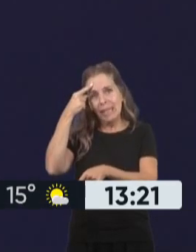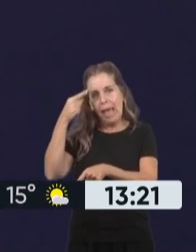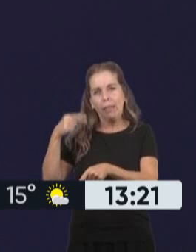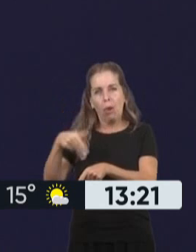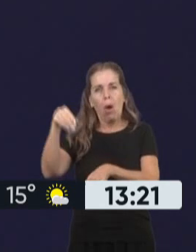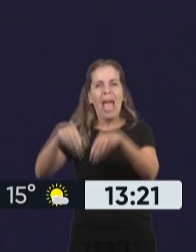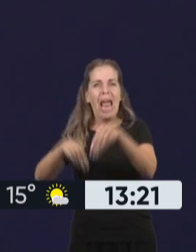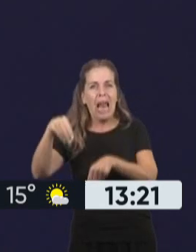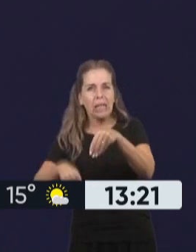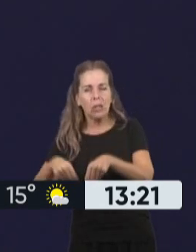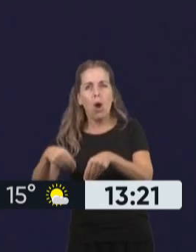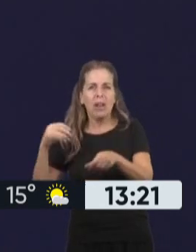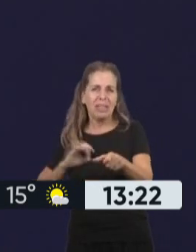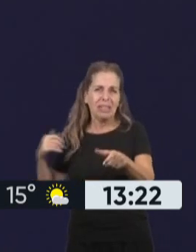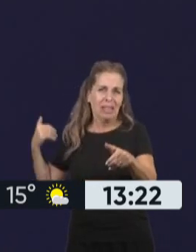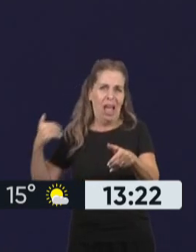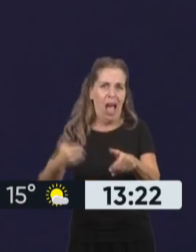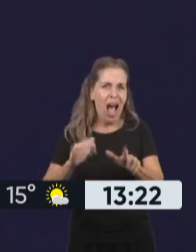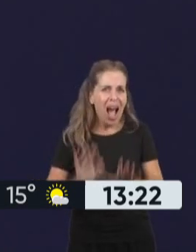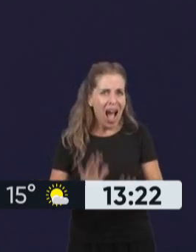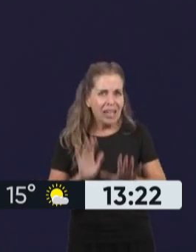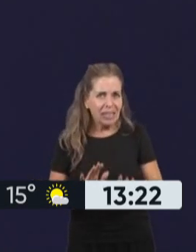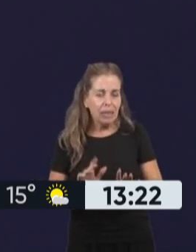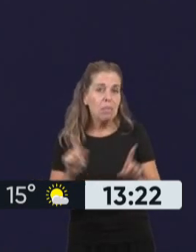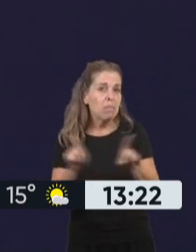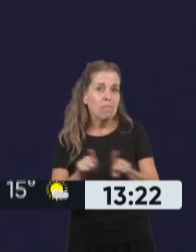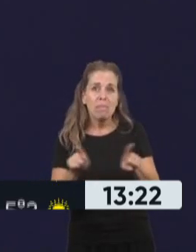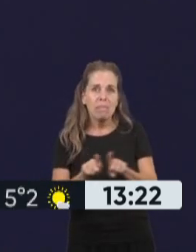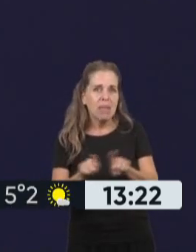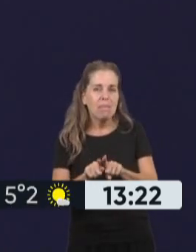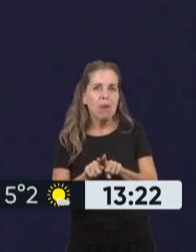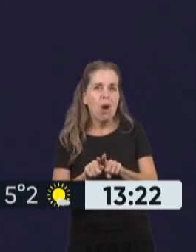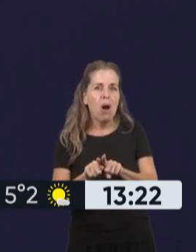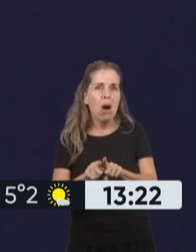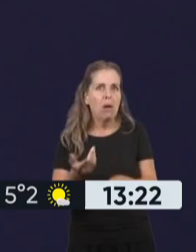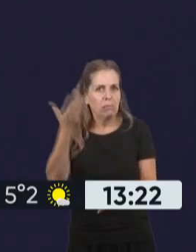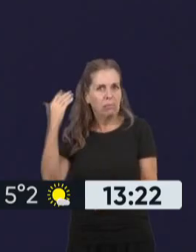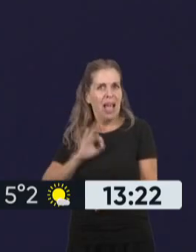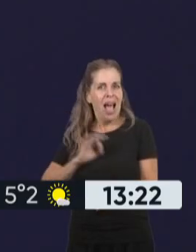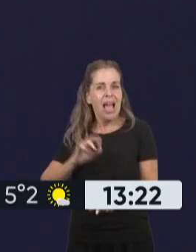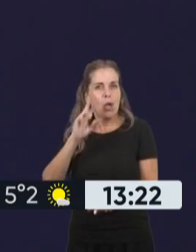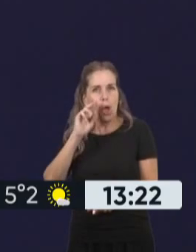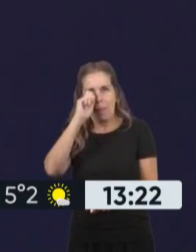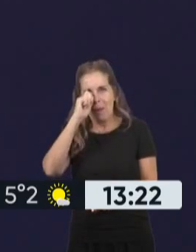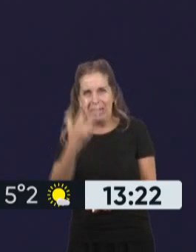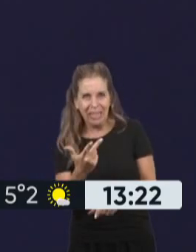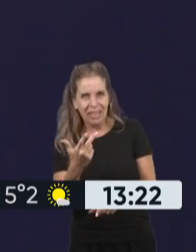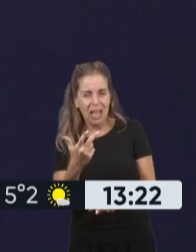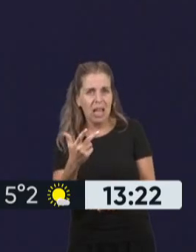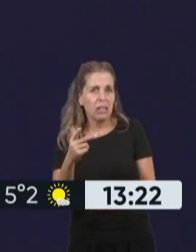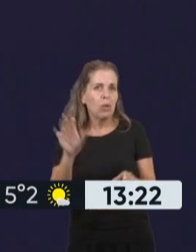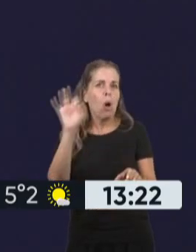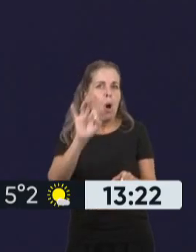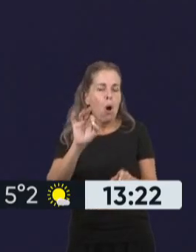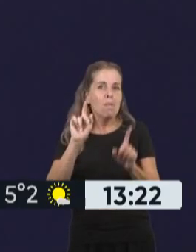próxima elección. Lo hemos visto durante el año 2023 o durante parte del